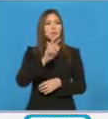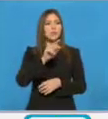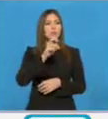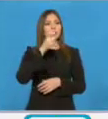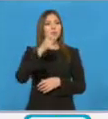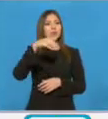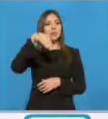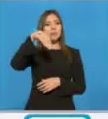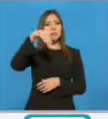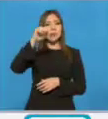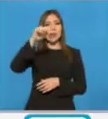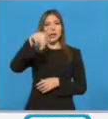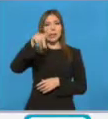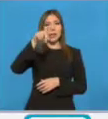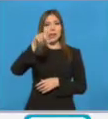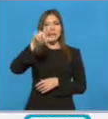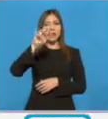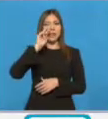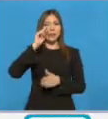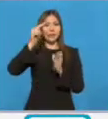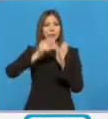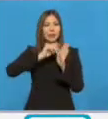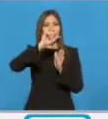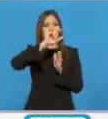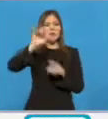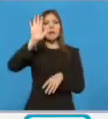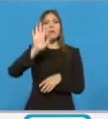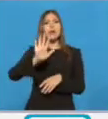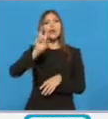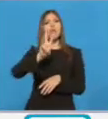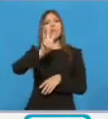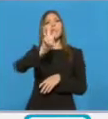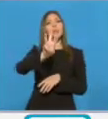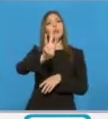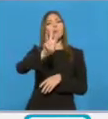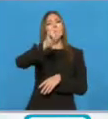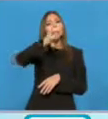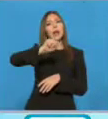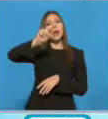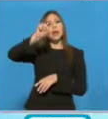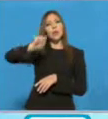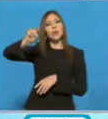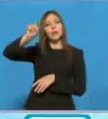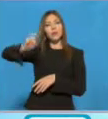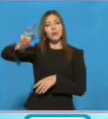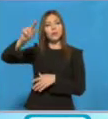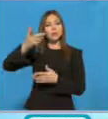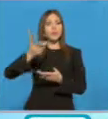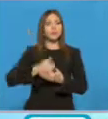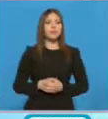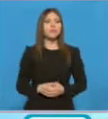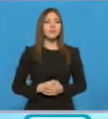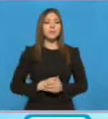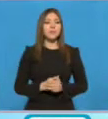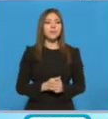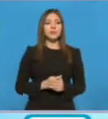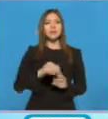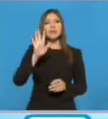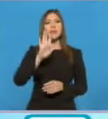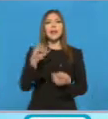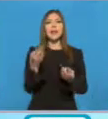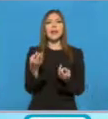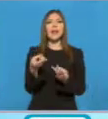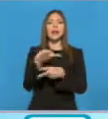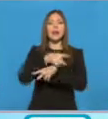N Sí. con la M de su apellido, ¿no? Mandela. Entonces vamos a ver que todo esto es como si nosotros estuviéramos Lo haciendo escribió como al un revés.